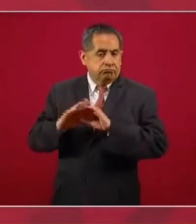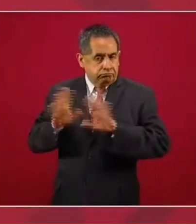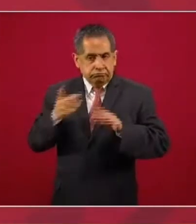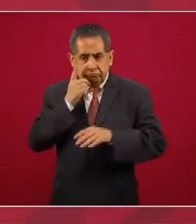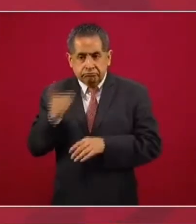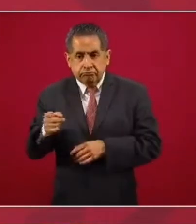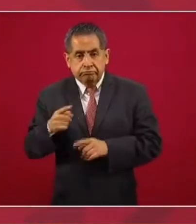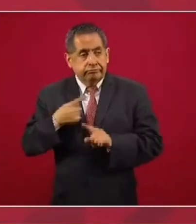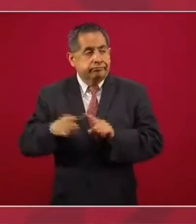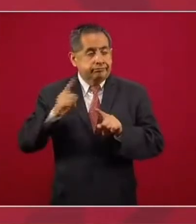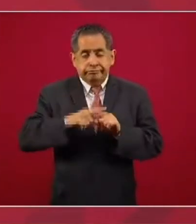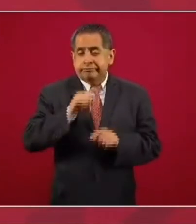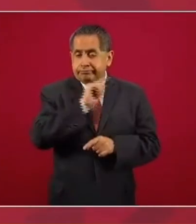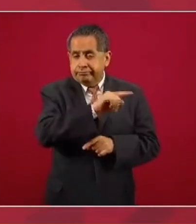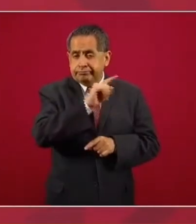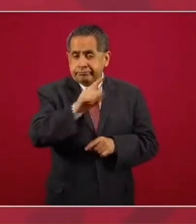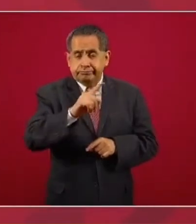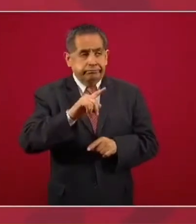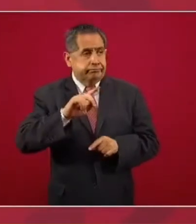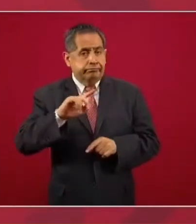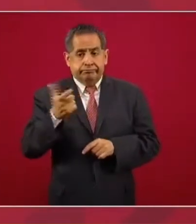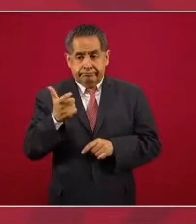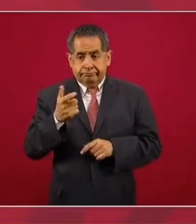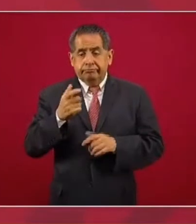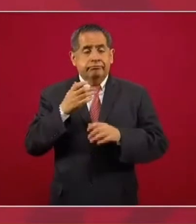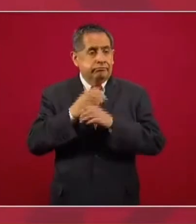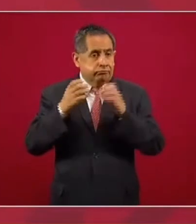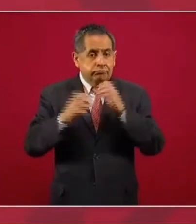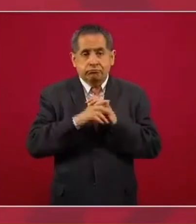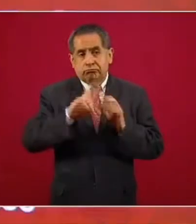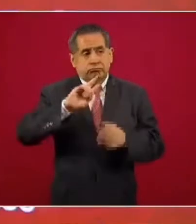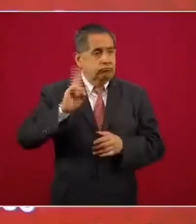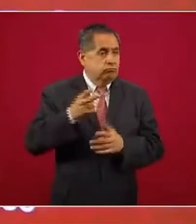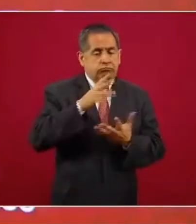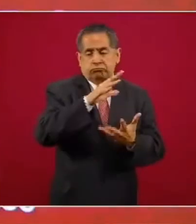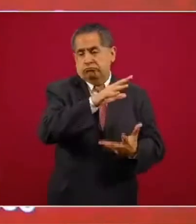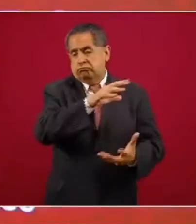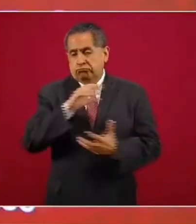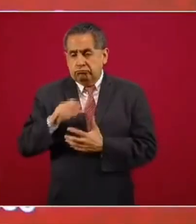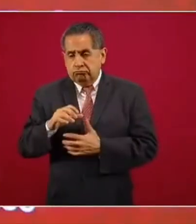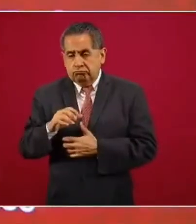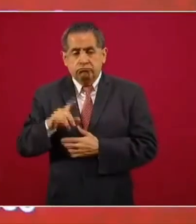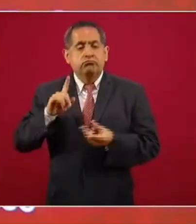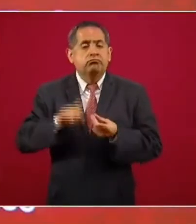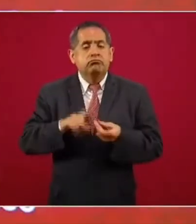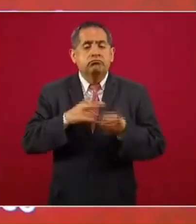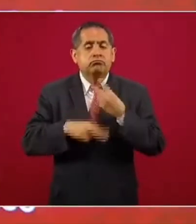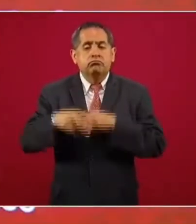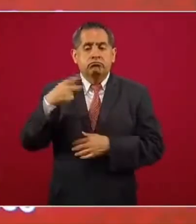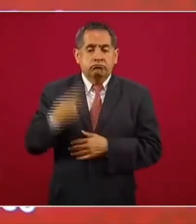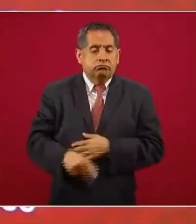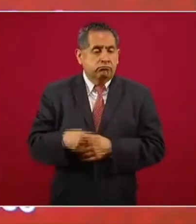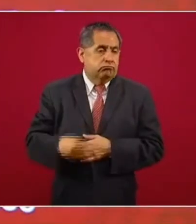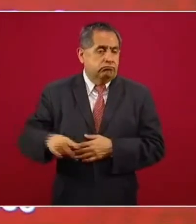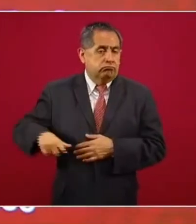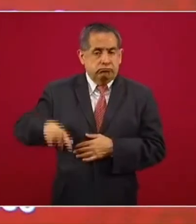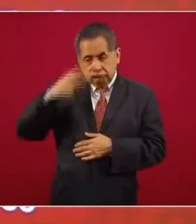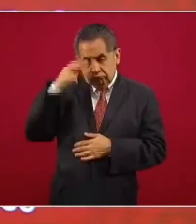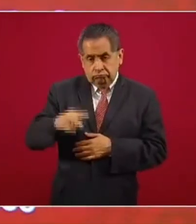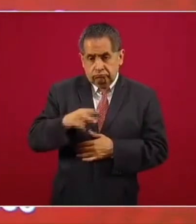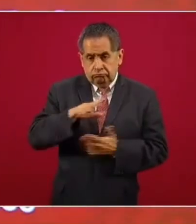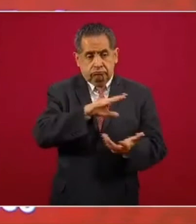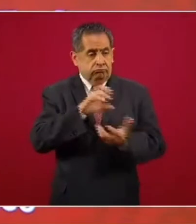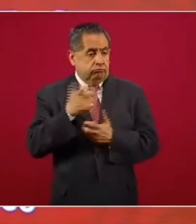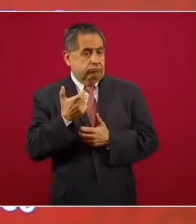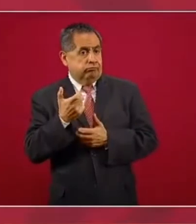de que en todas esas confiscaciones de bienes que tienen como origen la hacienda pública, que es